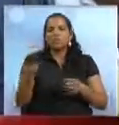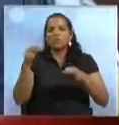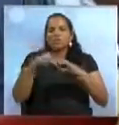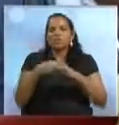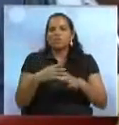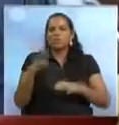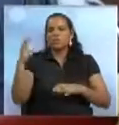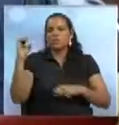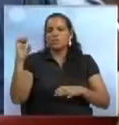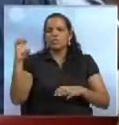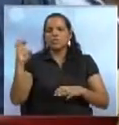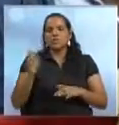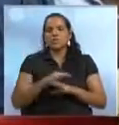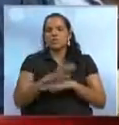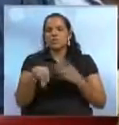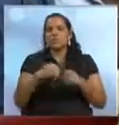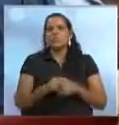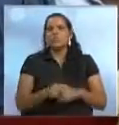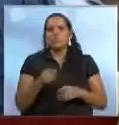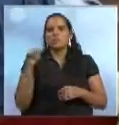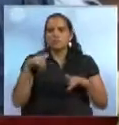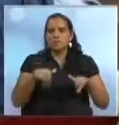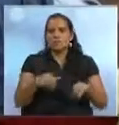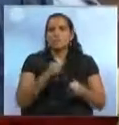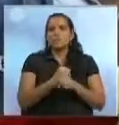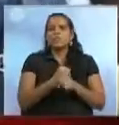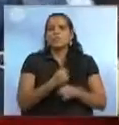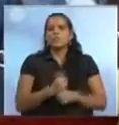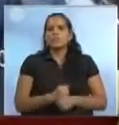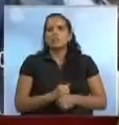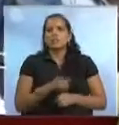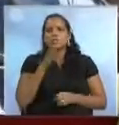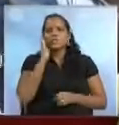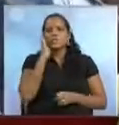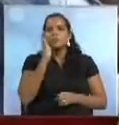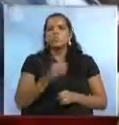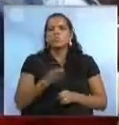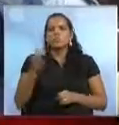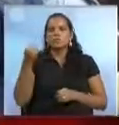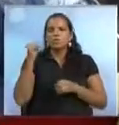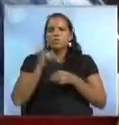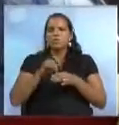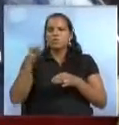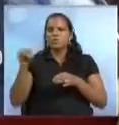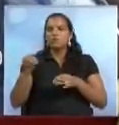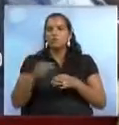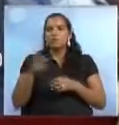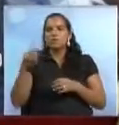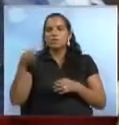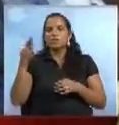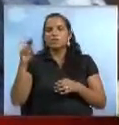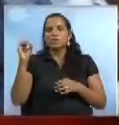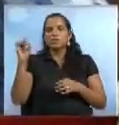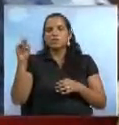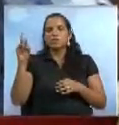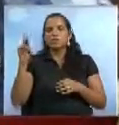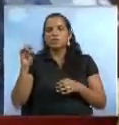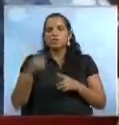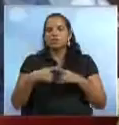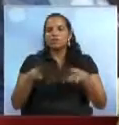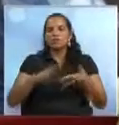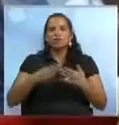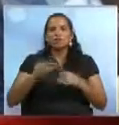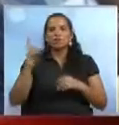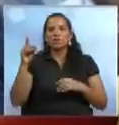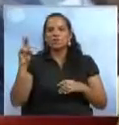de este COE, y con COE o sin COE, sigo trabajando. Hablemos de Mompiche, hablemos de Pedro Carbo, hablemos de